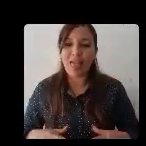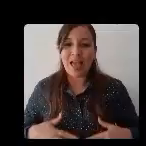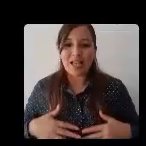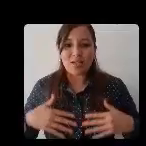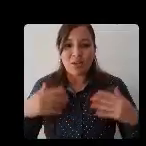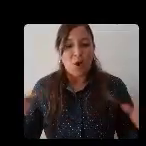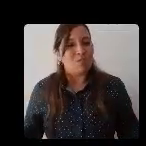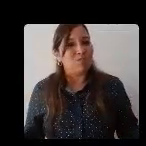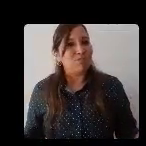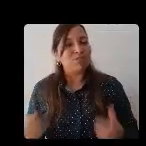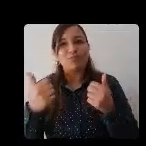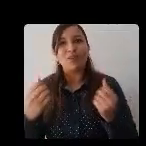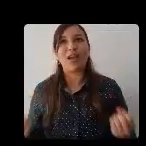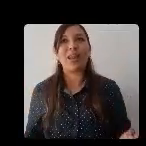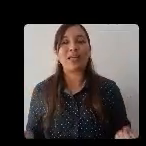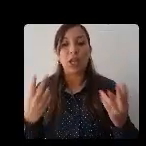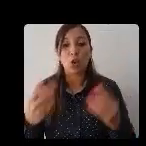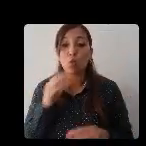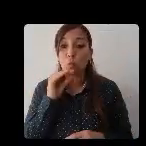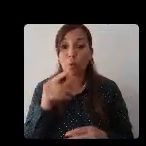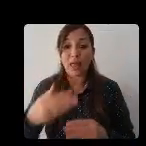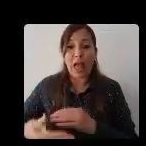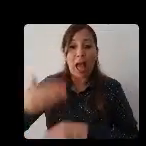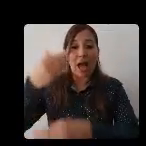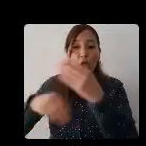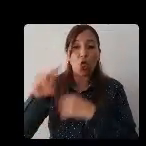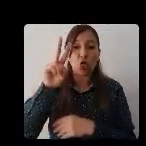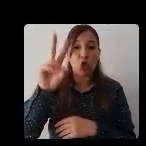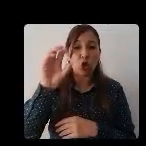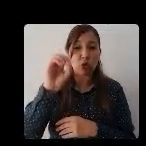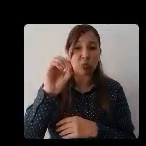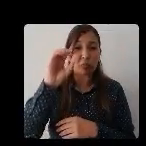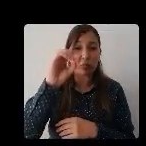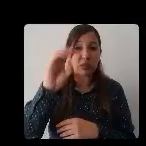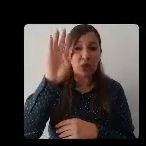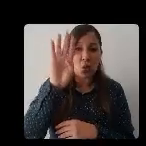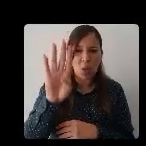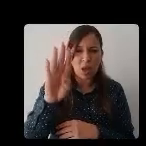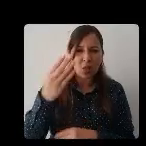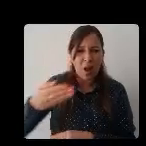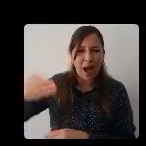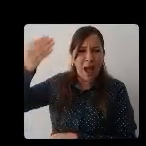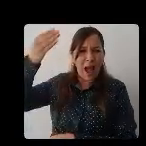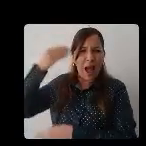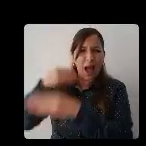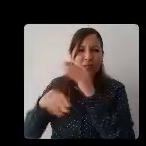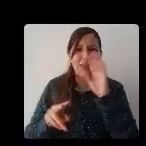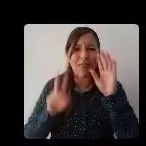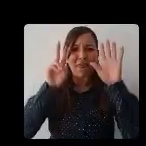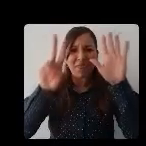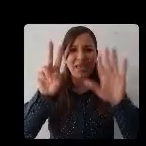para que los visitantes igual no digan, ah, ya conocí, sino ahora tenemos nuevas cosas, sino también para sumar a